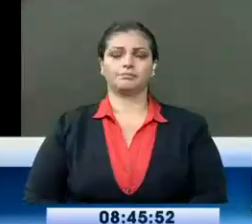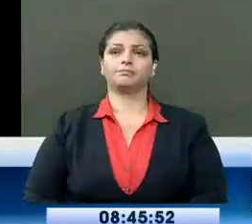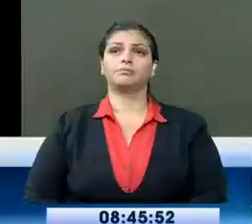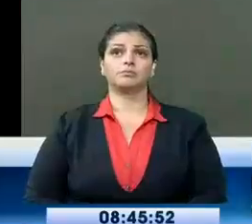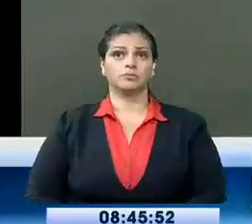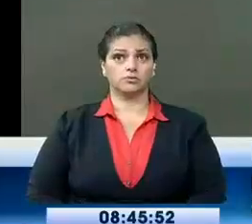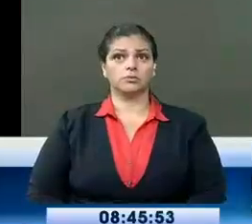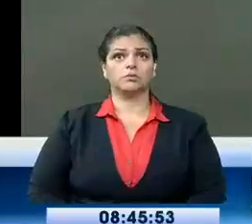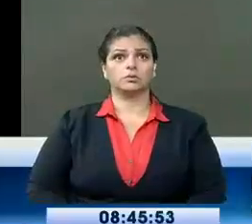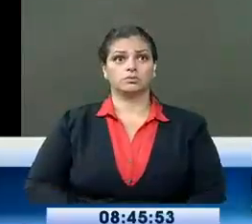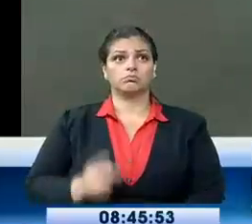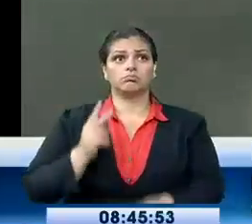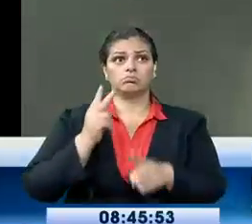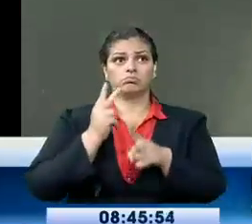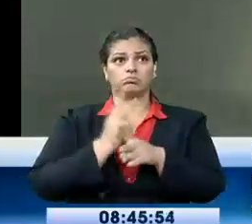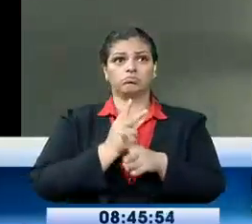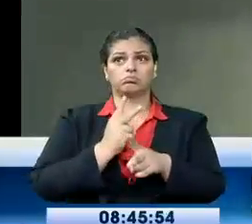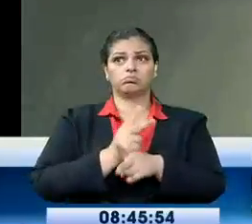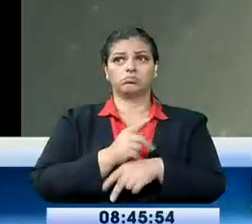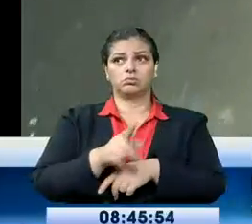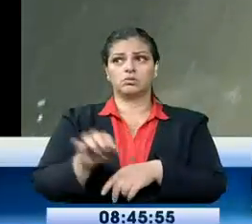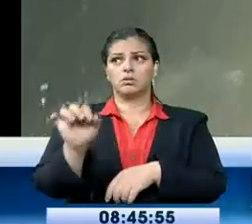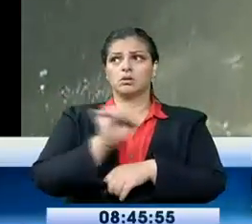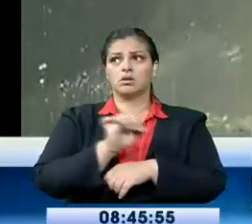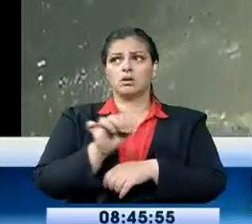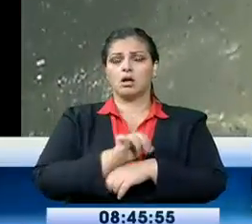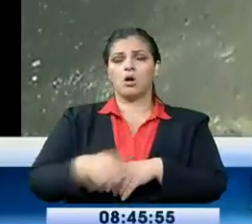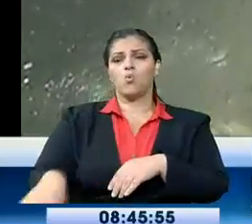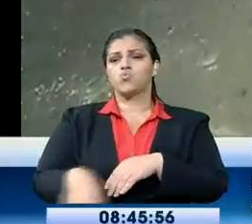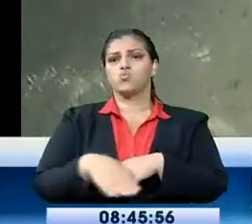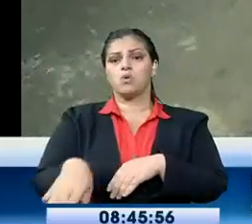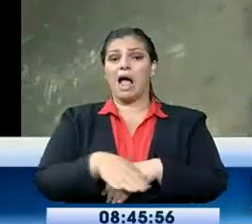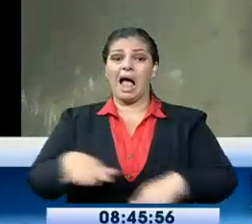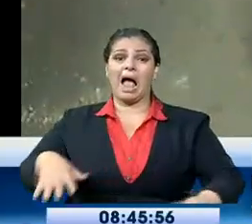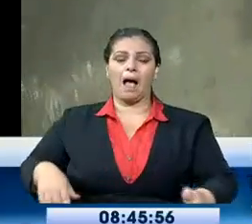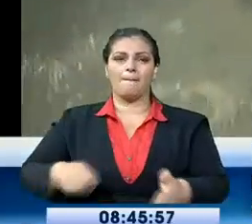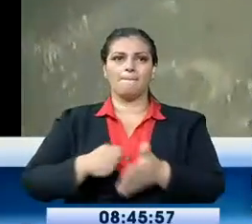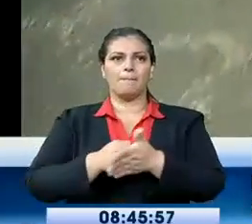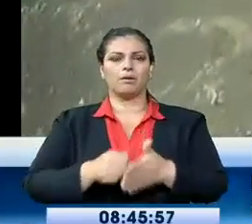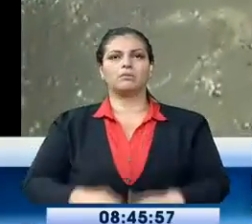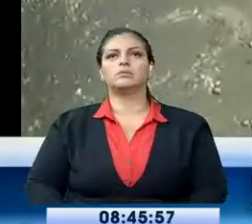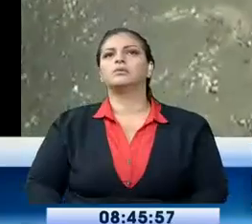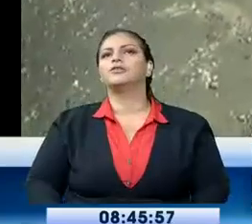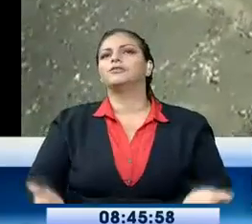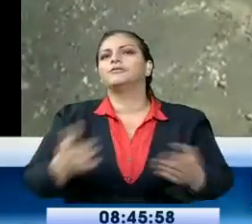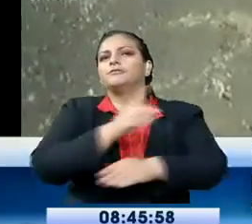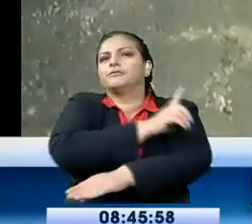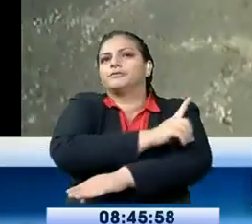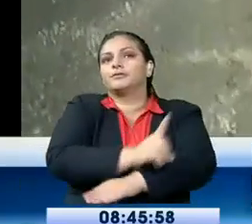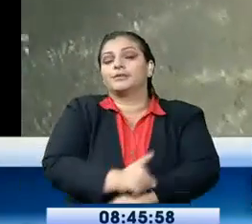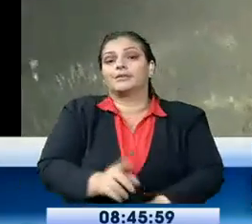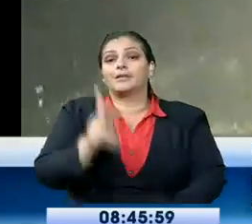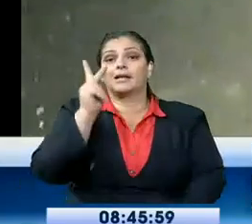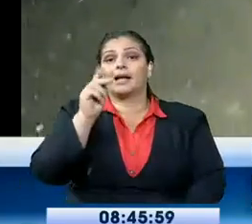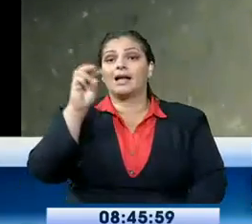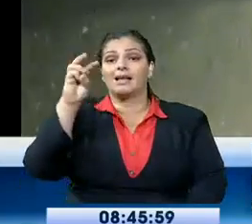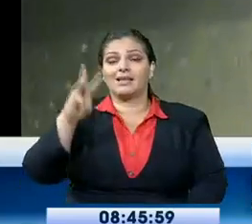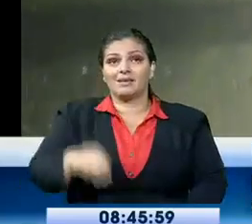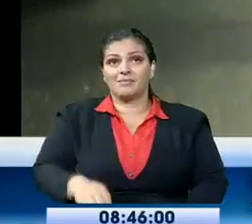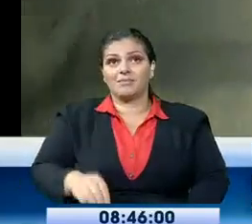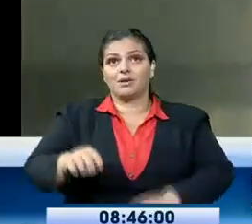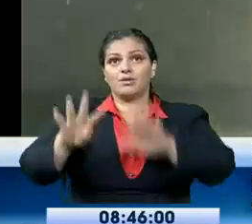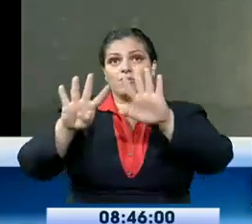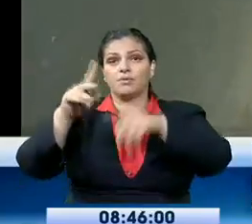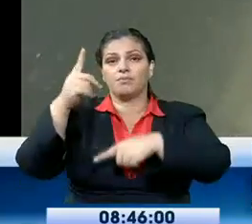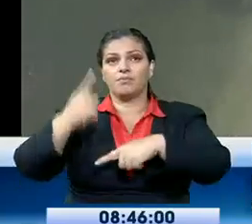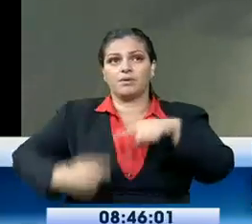que representa estos escombros. Recordamos, en el kilómetro 9.5 de la vía Adaule. También se nos acaba de